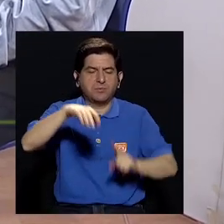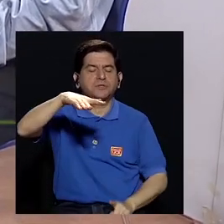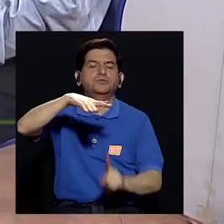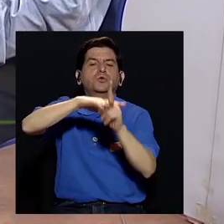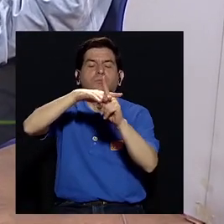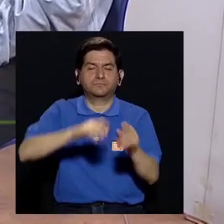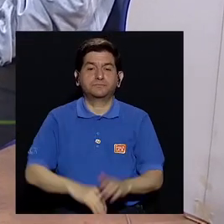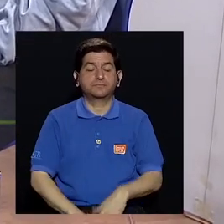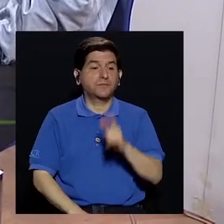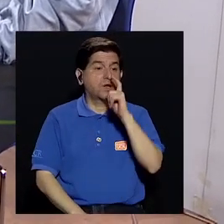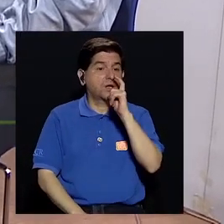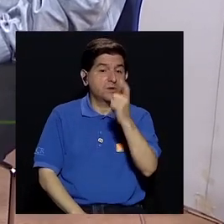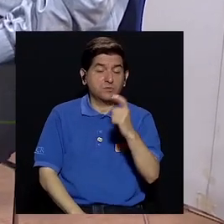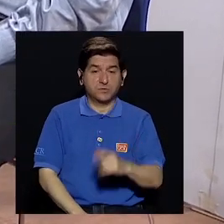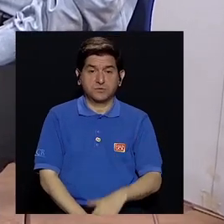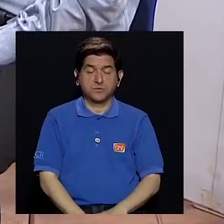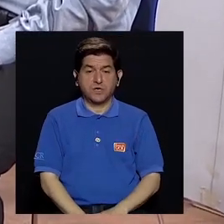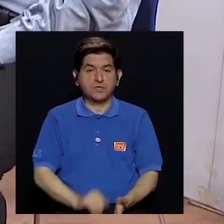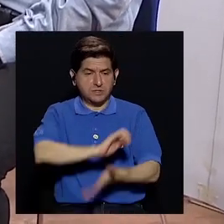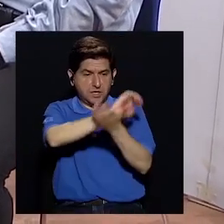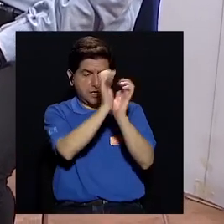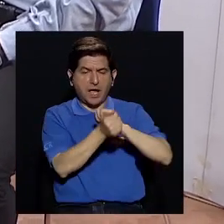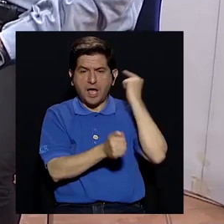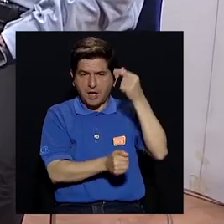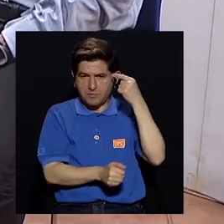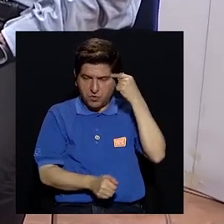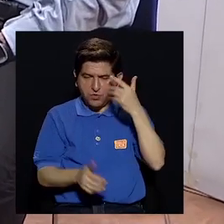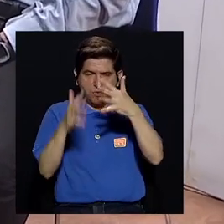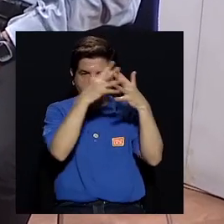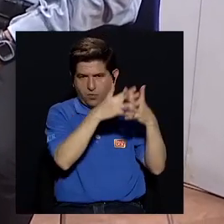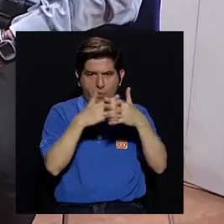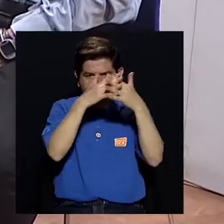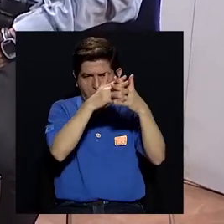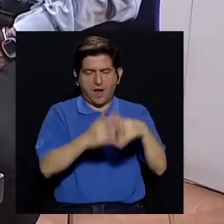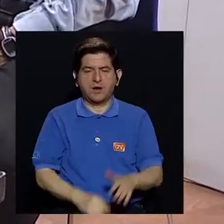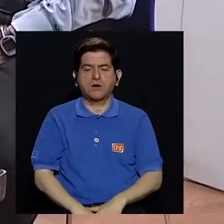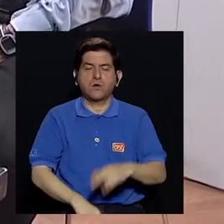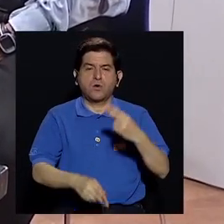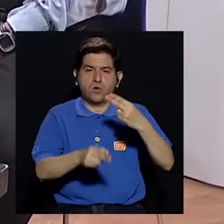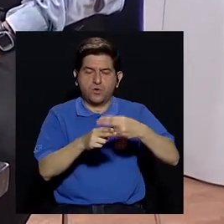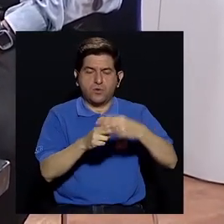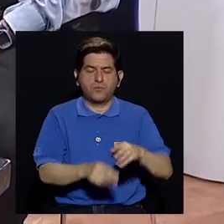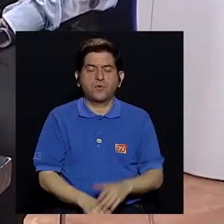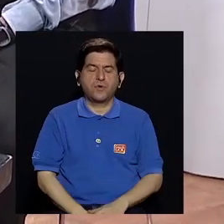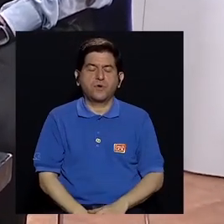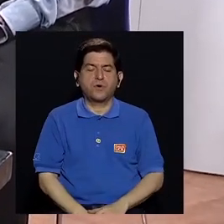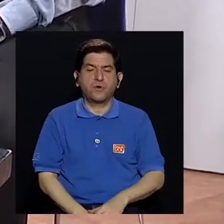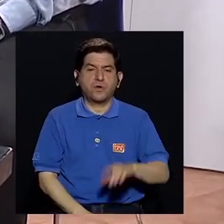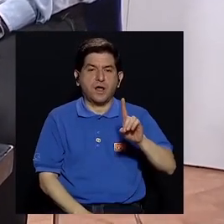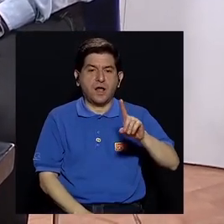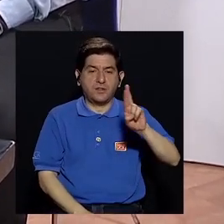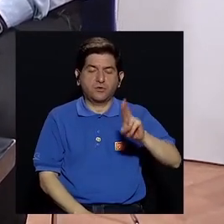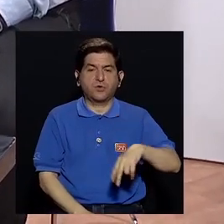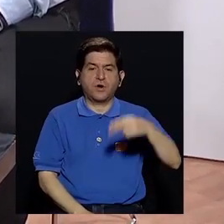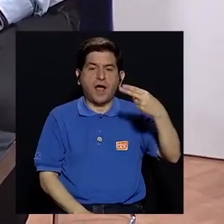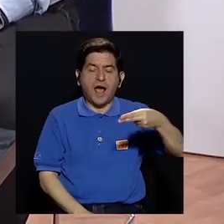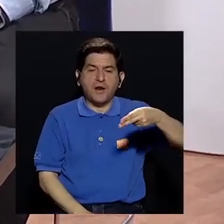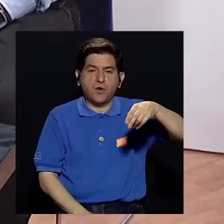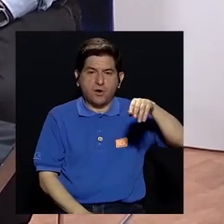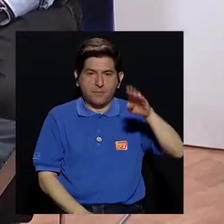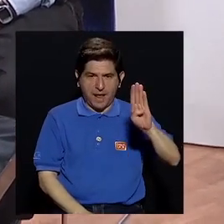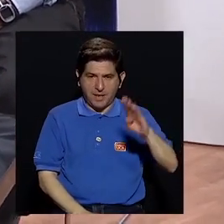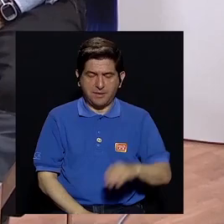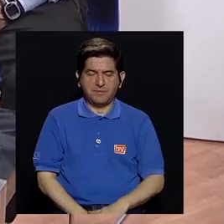director del programa de la nasa james renunció cuando esto se hizo ver y afortunadamente bueno hubo un cambio de gobierno en estados unidos